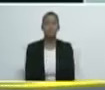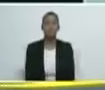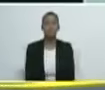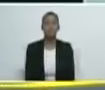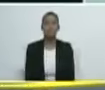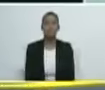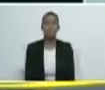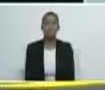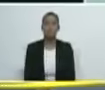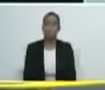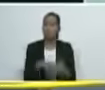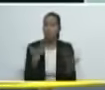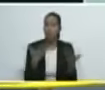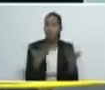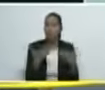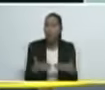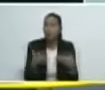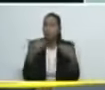Y luego